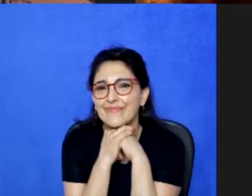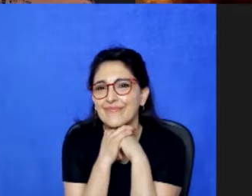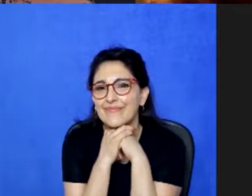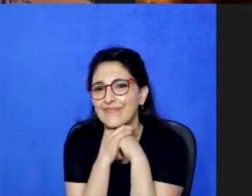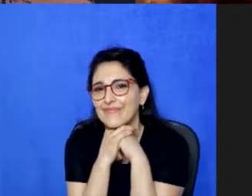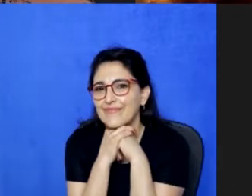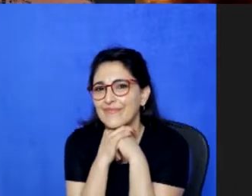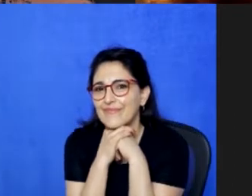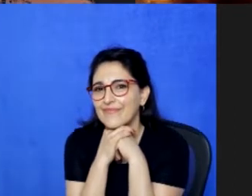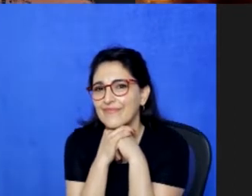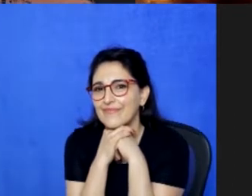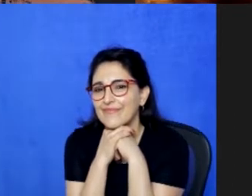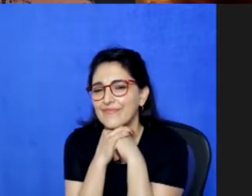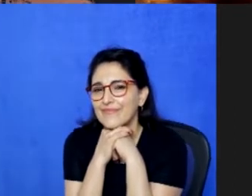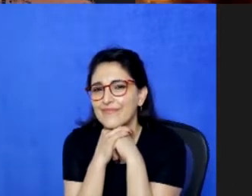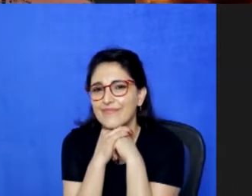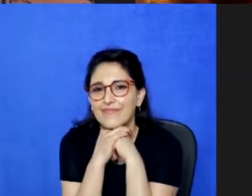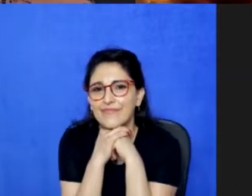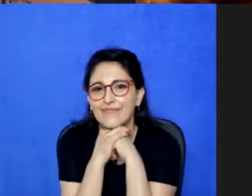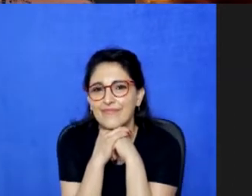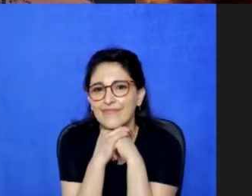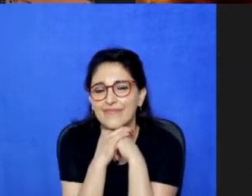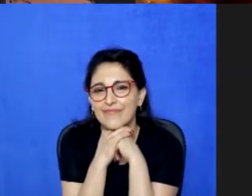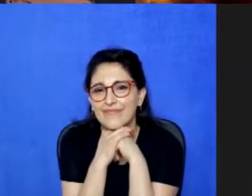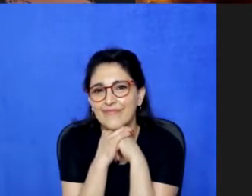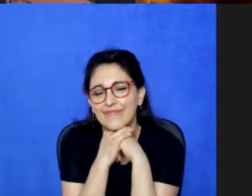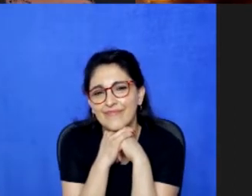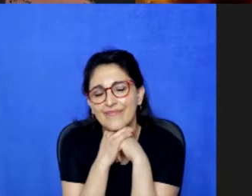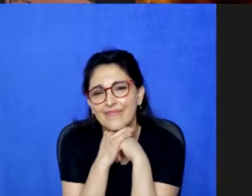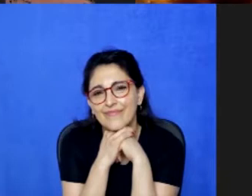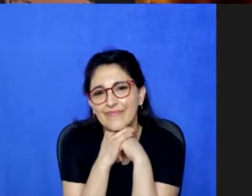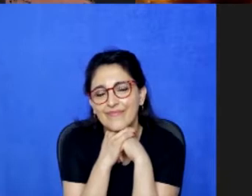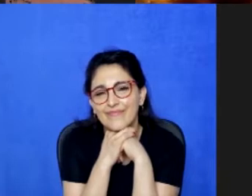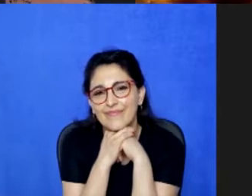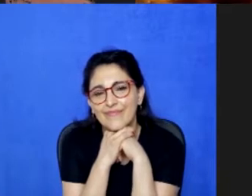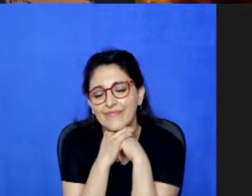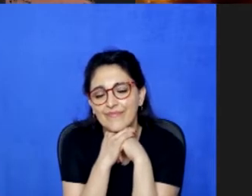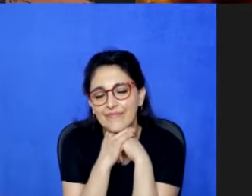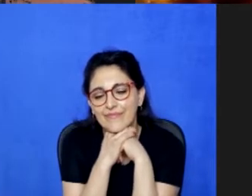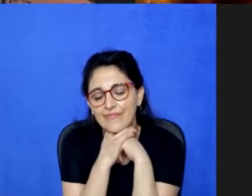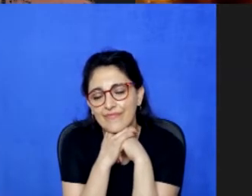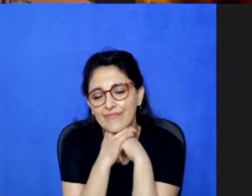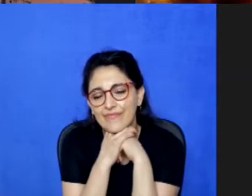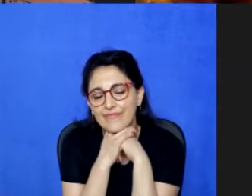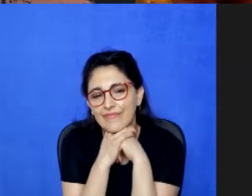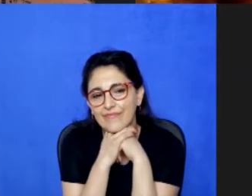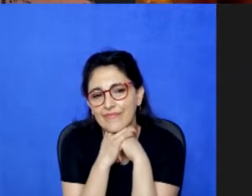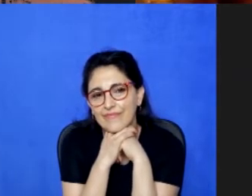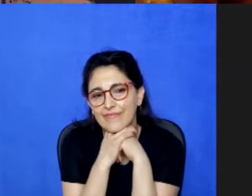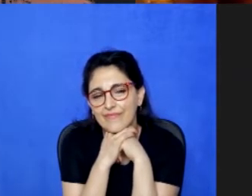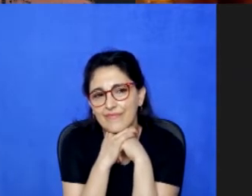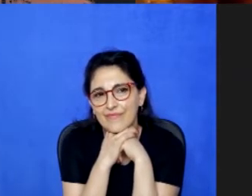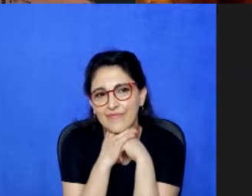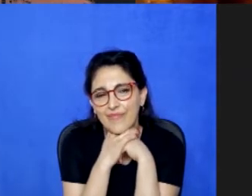gastronomía da esa cosa de confianza, quizá porque uno se relaja cuando está comiendo, cuando está tomando, en la medida que vas a disfrutar, ¿no? Me parece que tiene